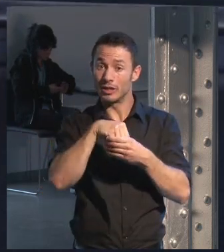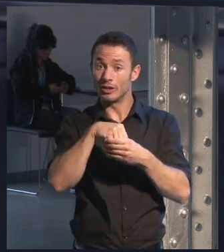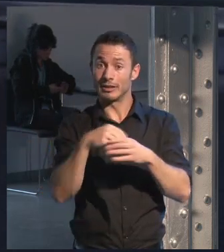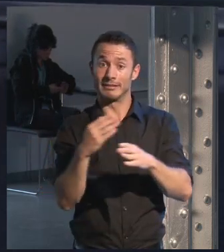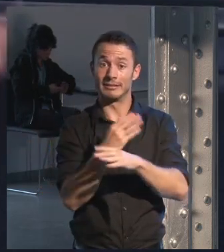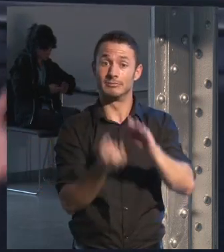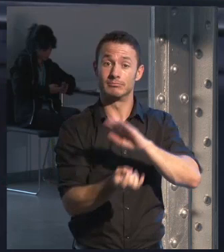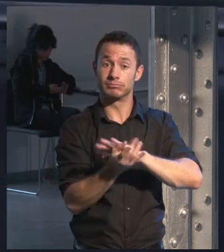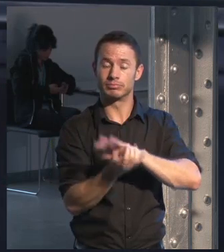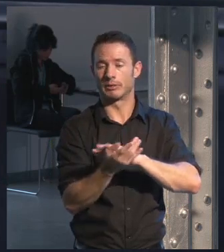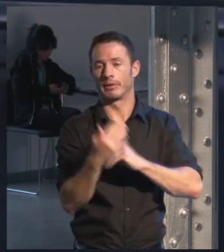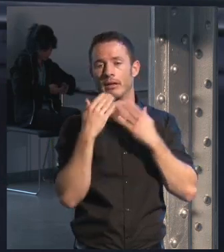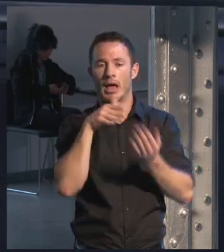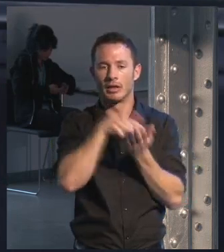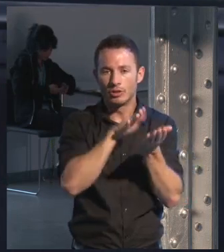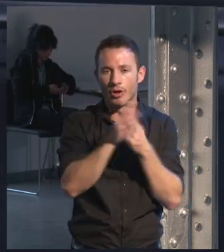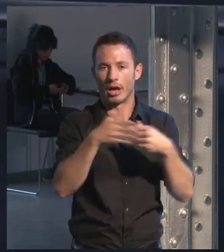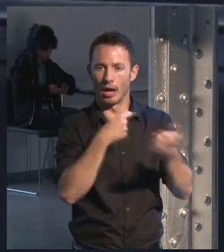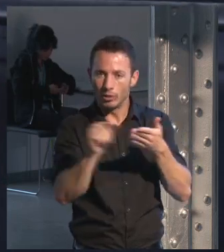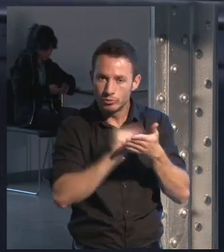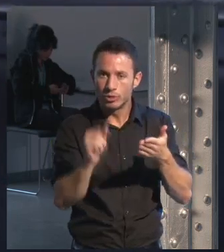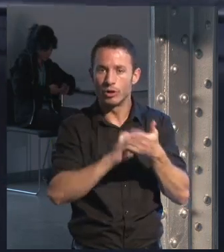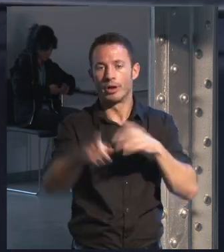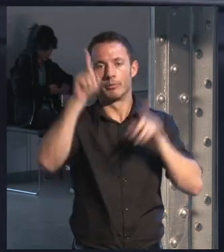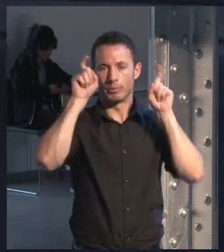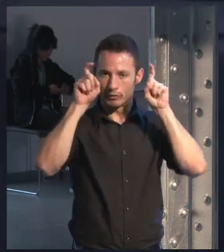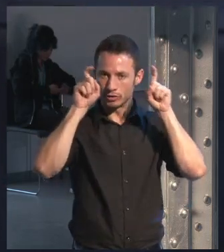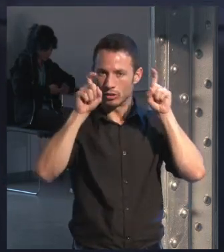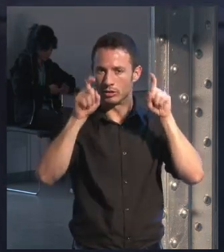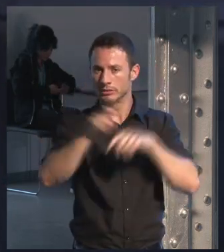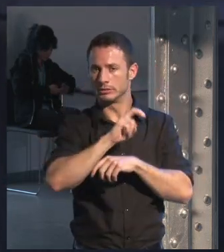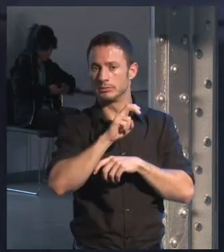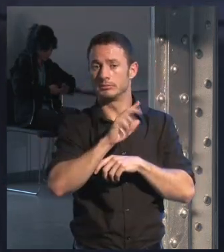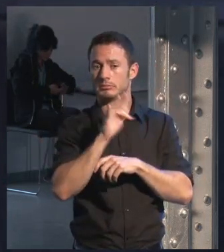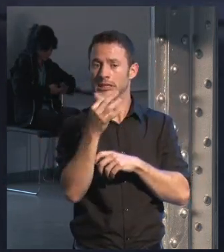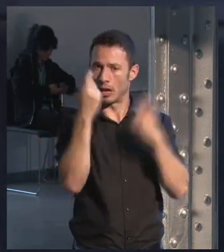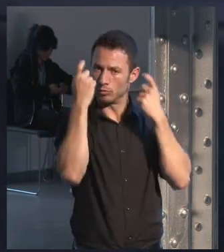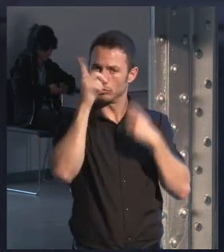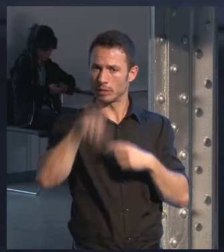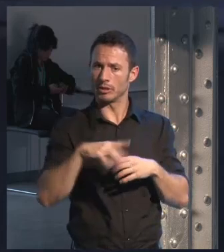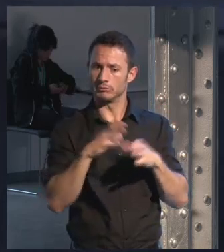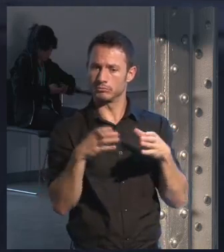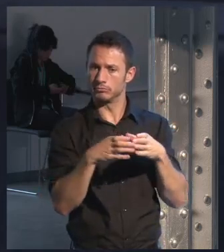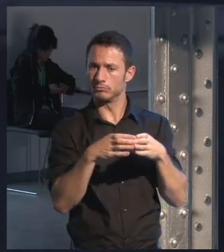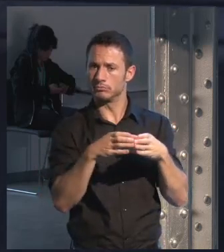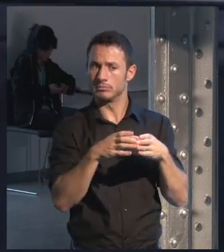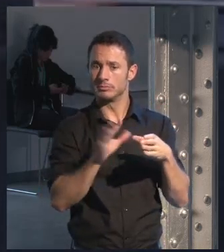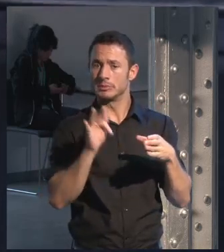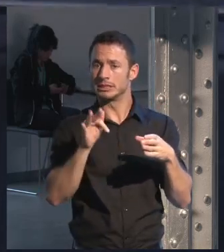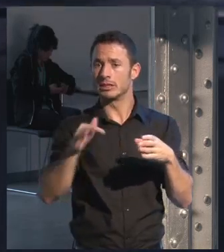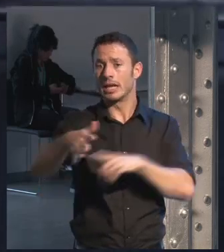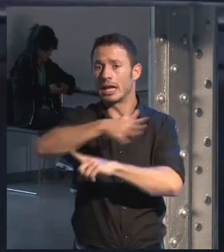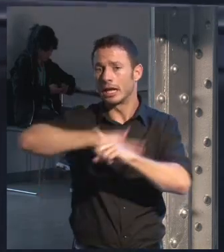a través de editores, autores, profesores y los propios alumnos, y cómo hemos ido creando un entorno que